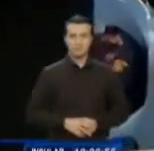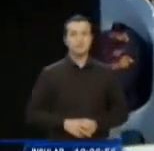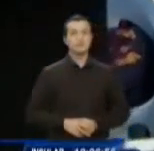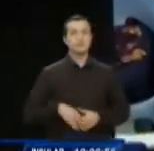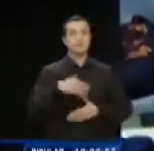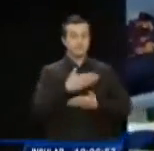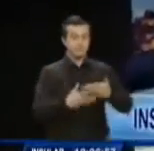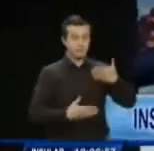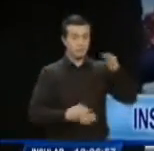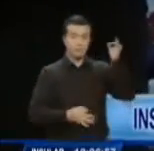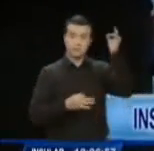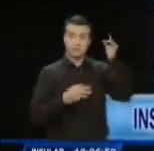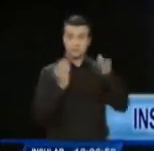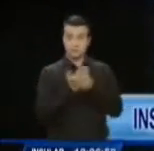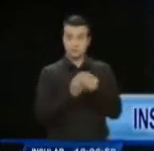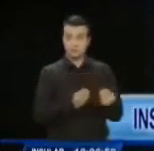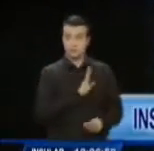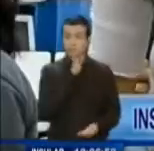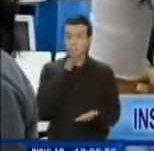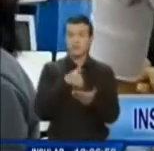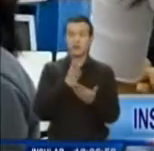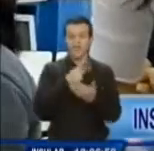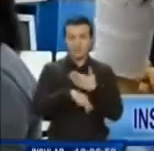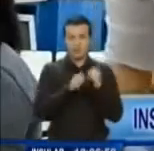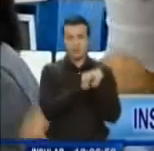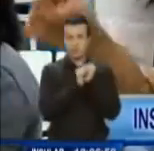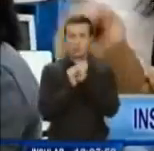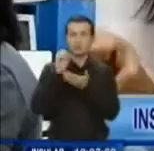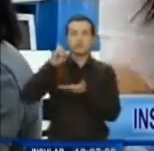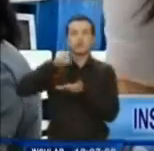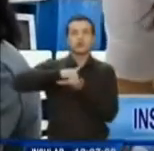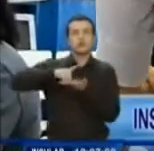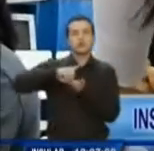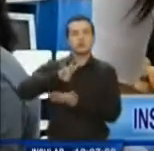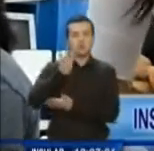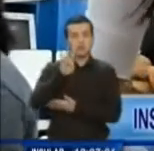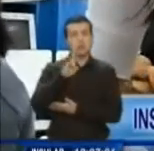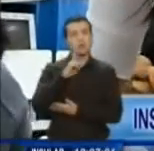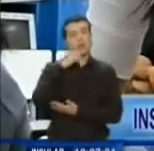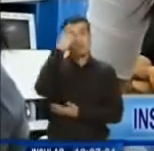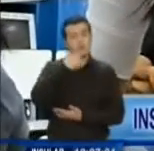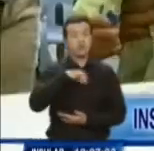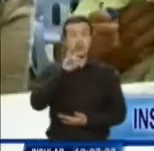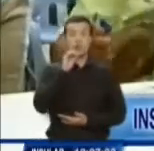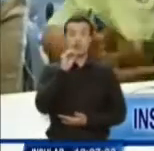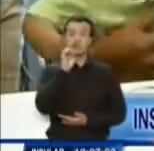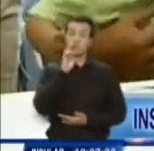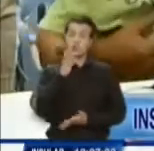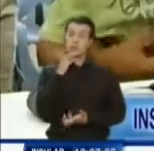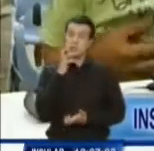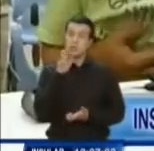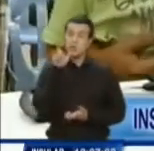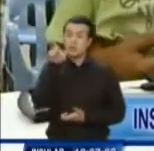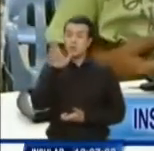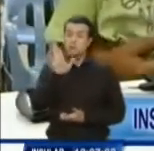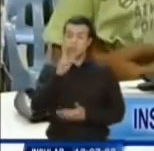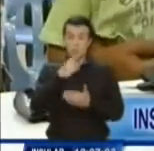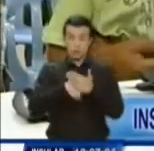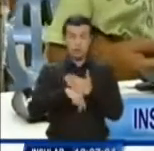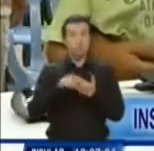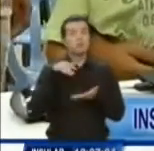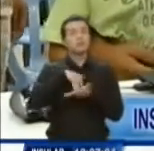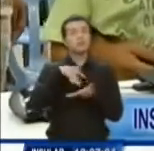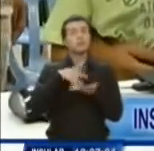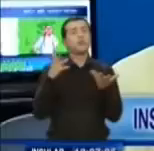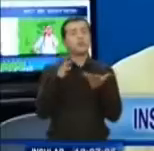Con documentos en mano, llevó a su hijo hasta la sede del Distrito 7. José Romero quiere que su pequeño estudie en una escuela pública. Dice que ahora todo